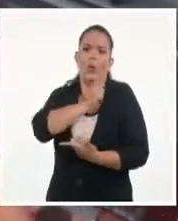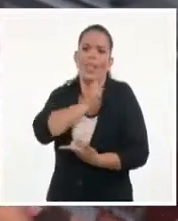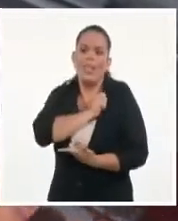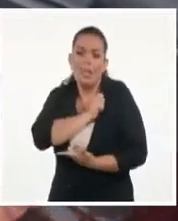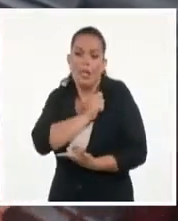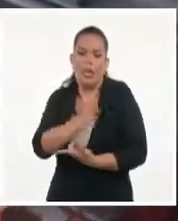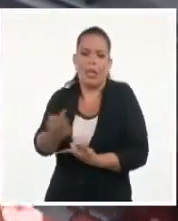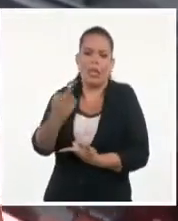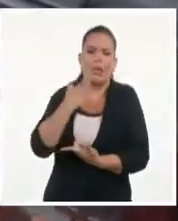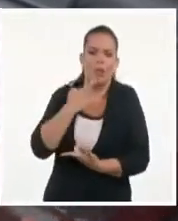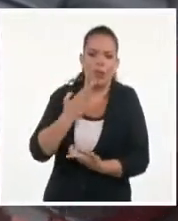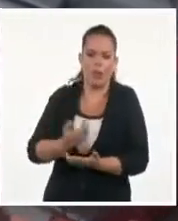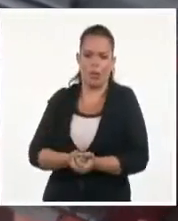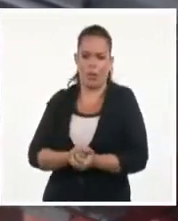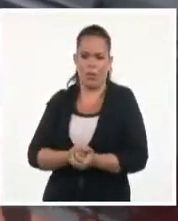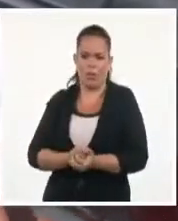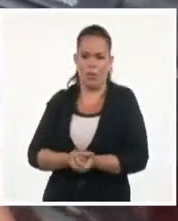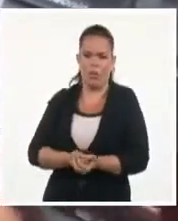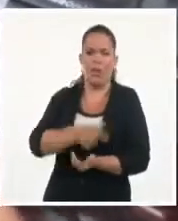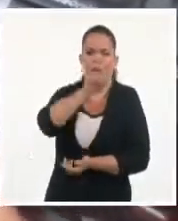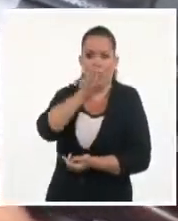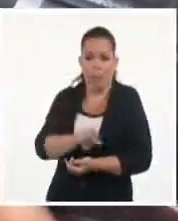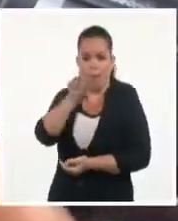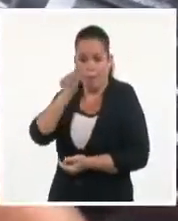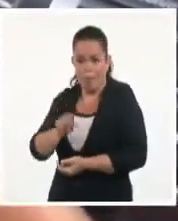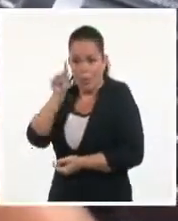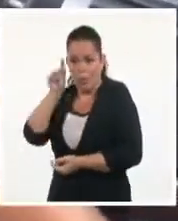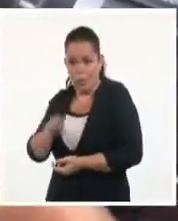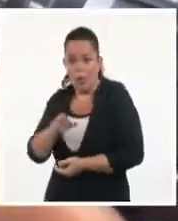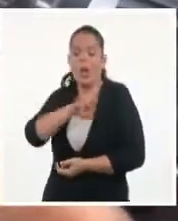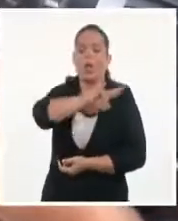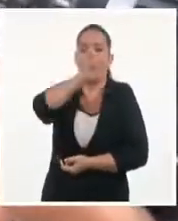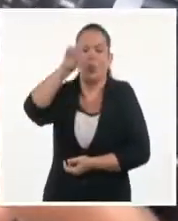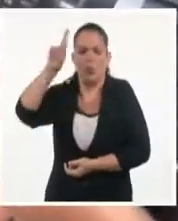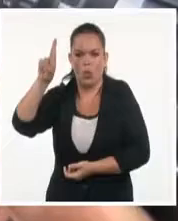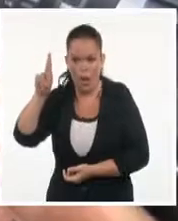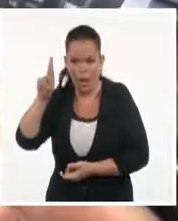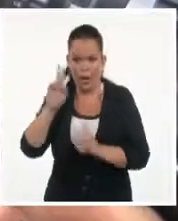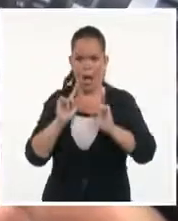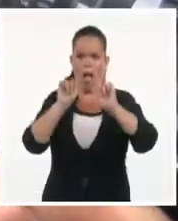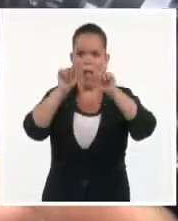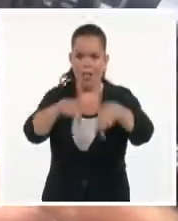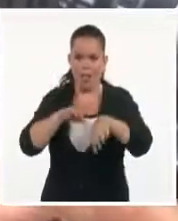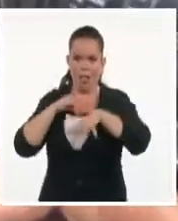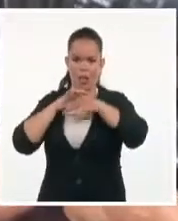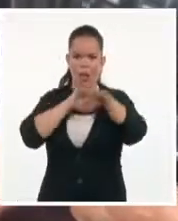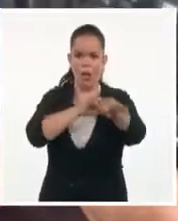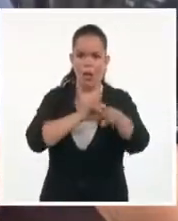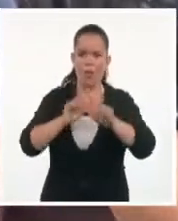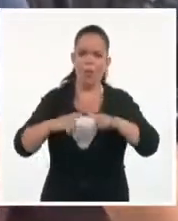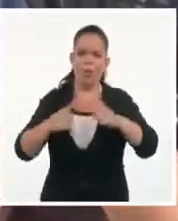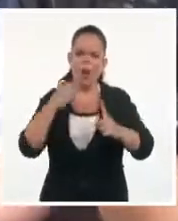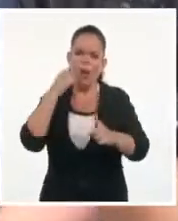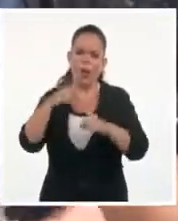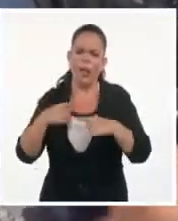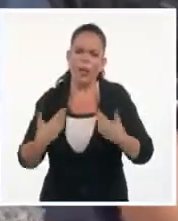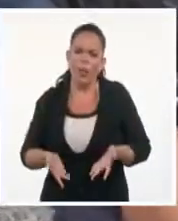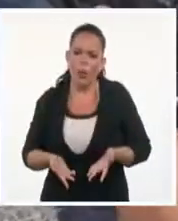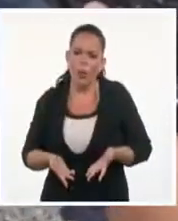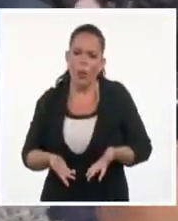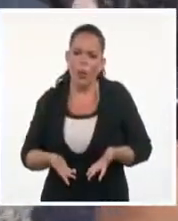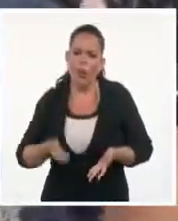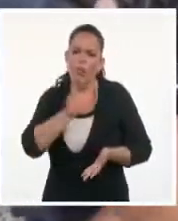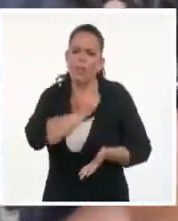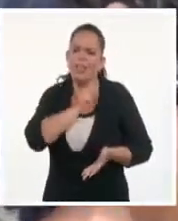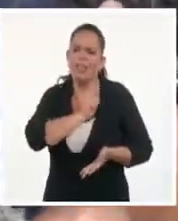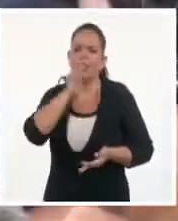incluso confundidos, hay personas que vinieron a manifestar la insatisfacción que tienen con la situación que están viviendo, pero también hay un